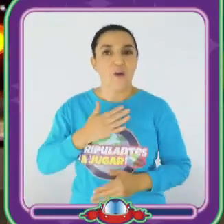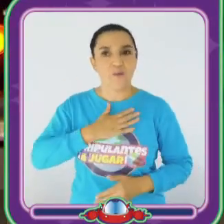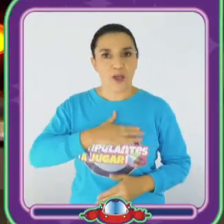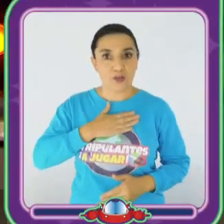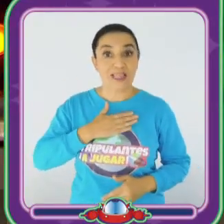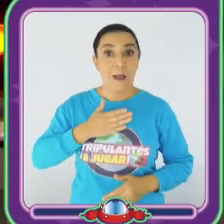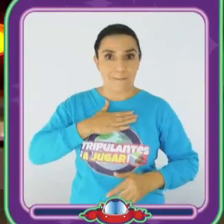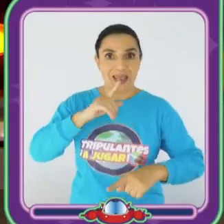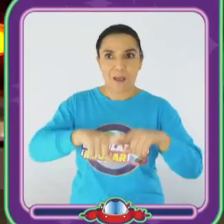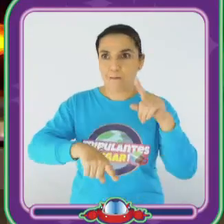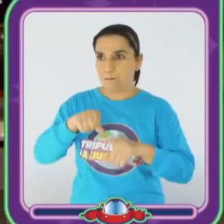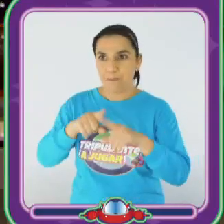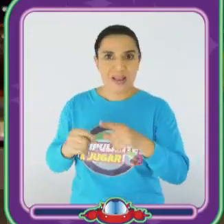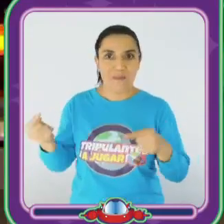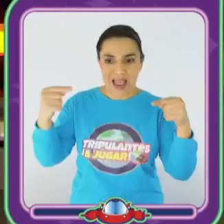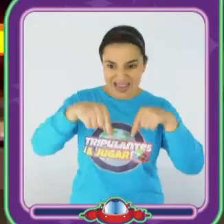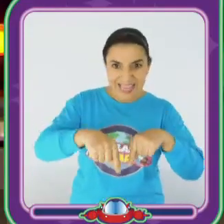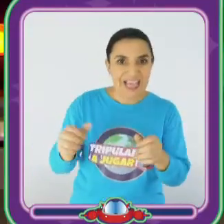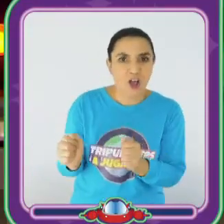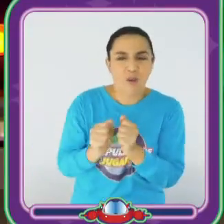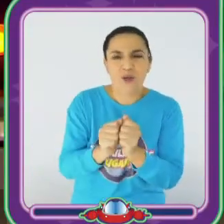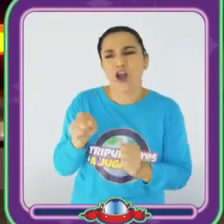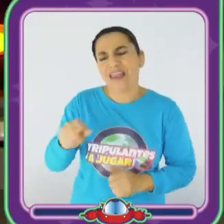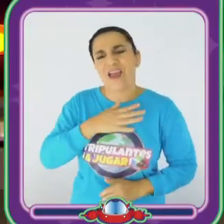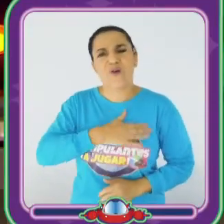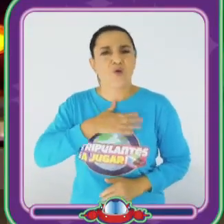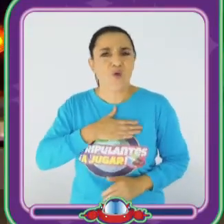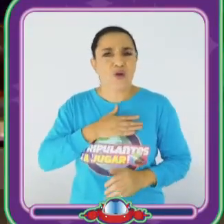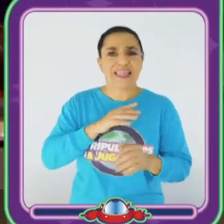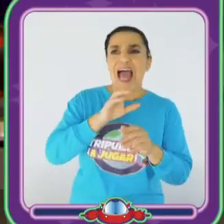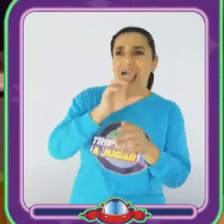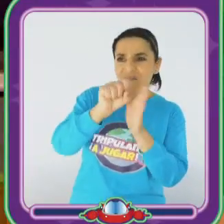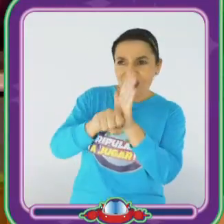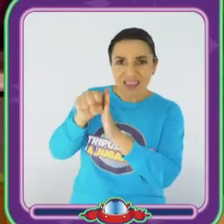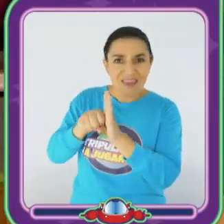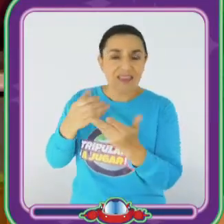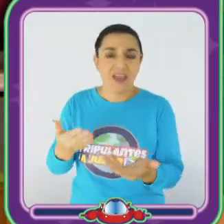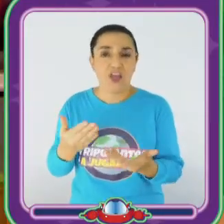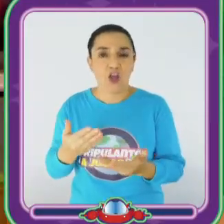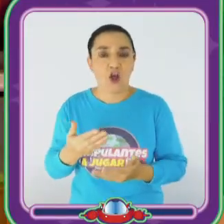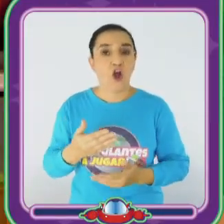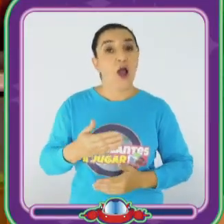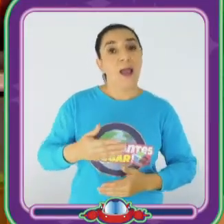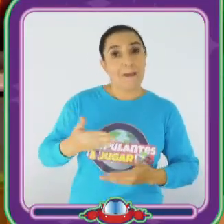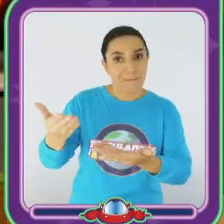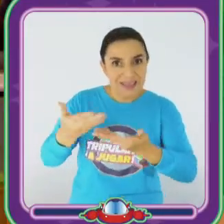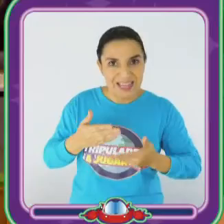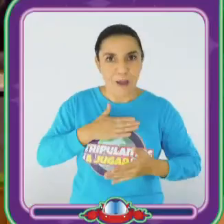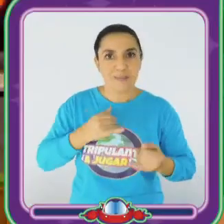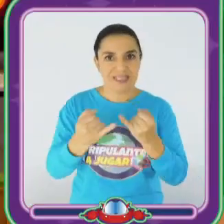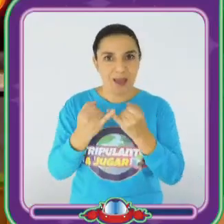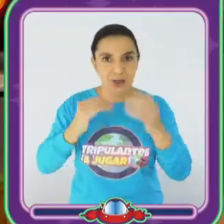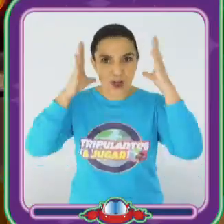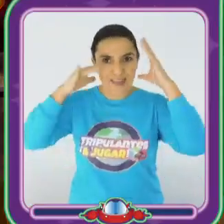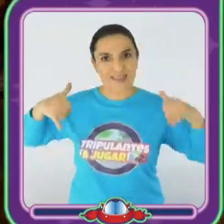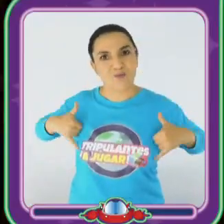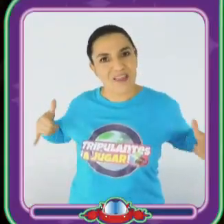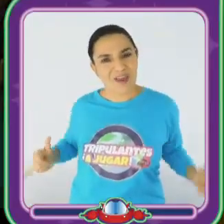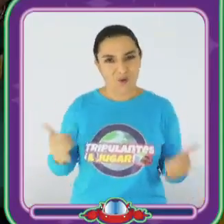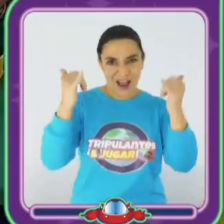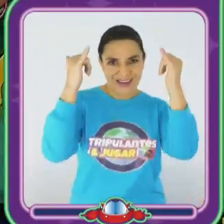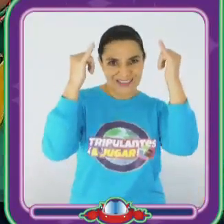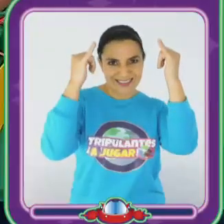Me encantaría que mis primas estuvieran aquí conmigo, a ellas les encanta grabar. Invitaría a mis amigos a tripulantes a jugar.